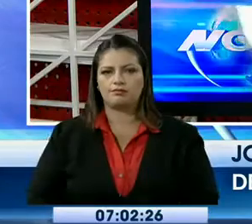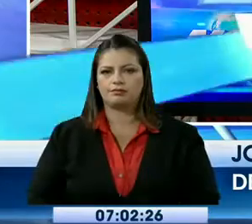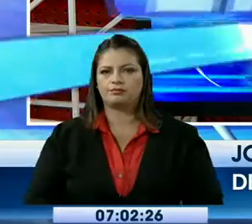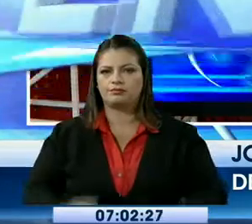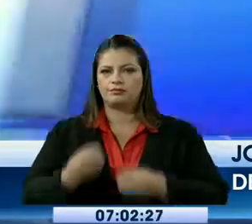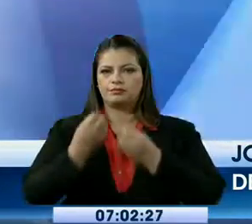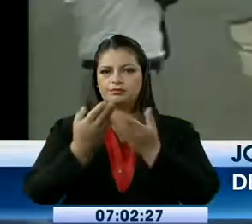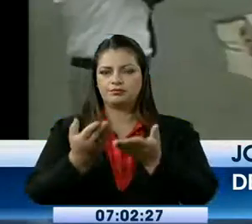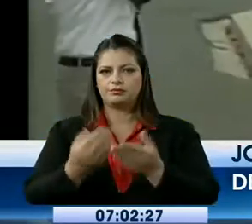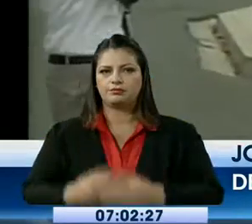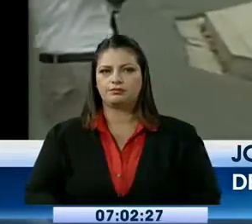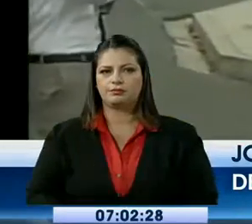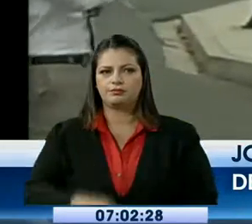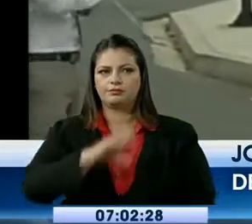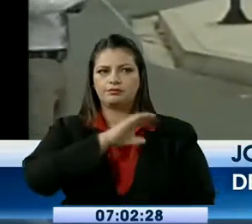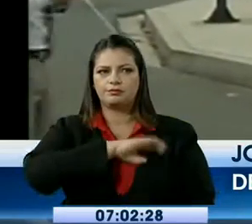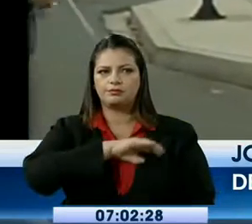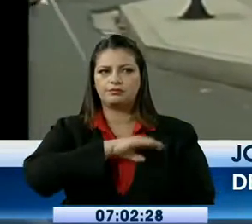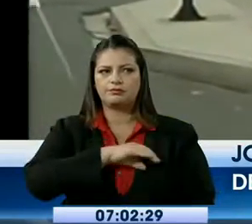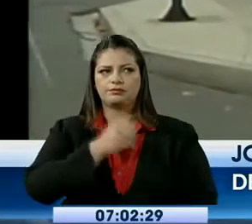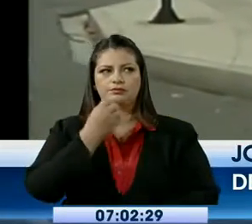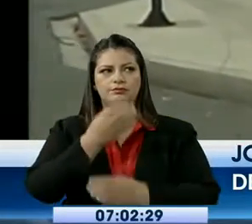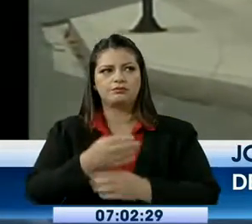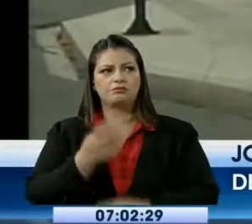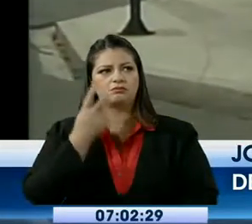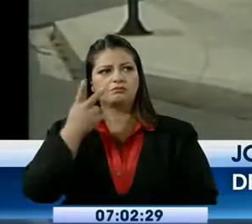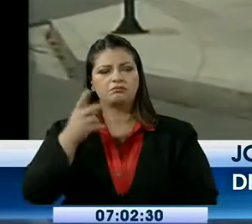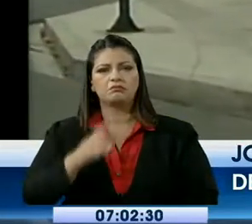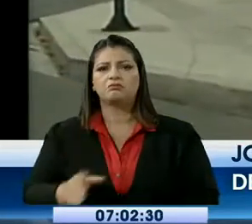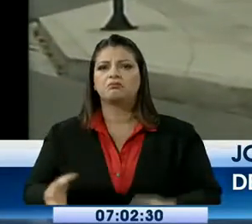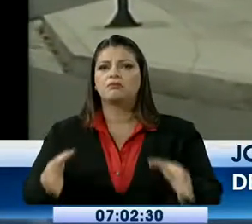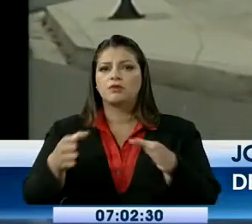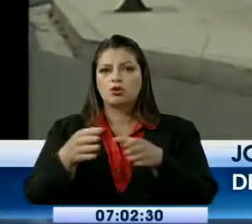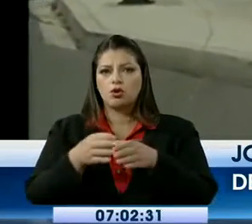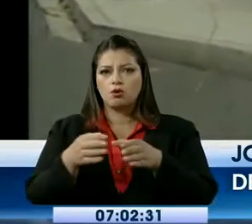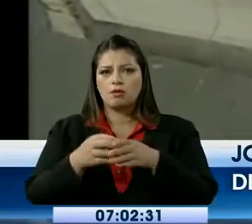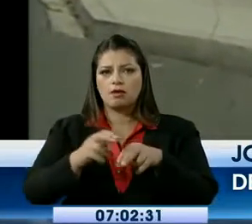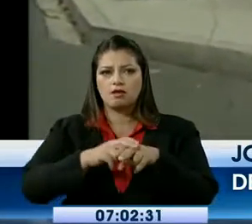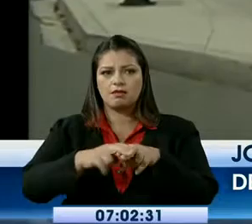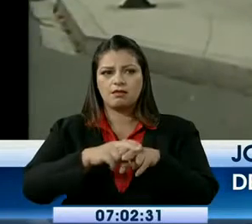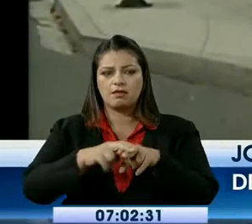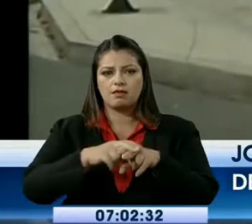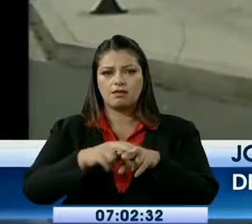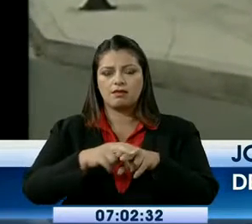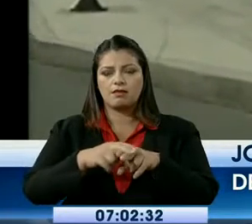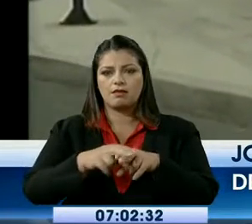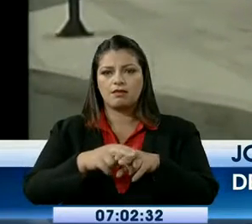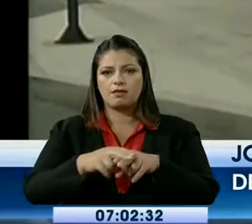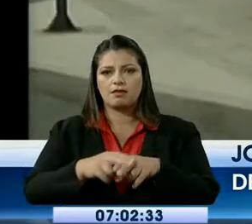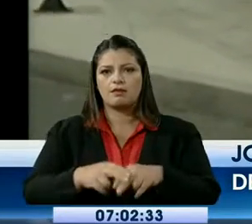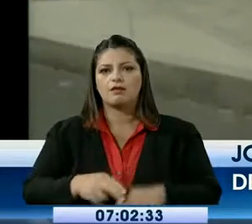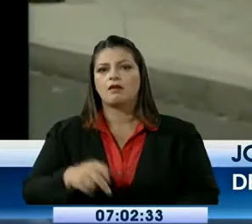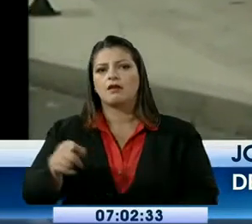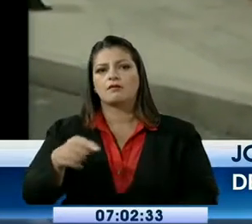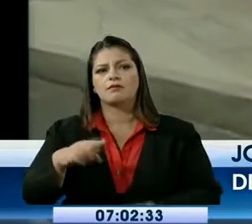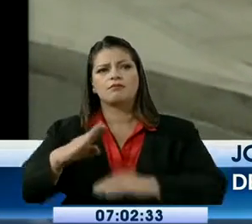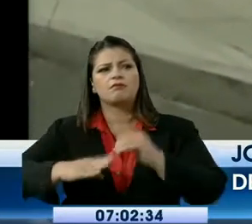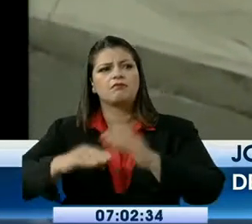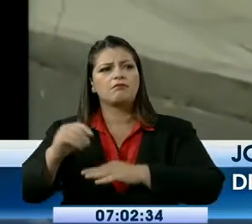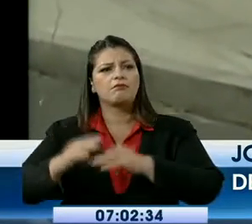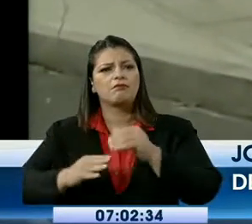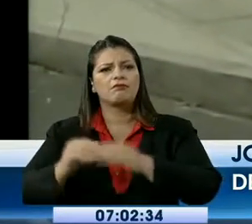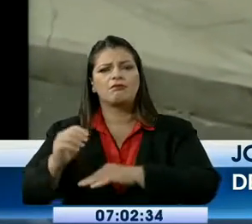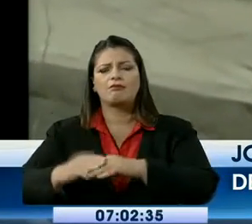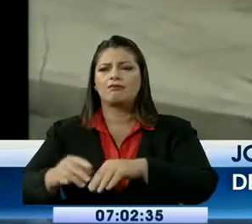pertenece, según la Policía Nacional, a una cooperativa de taxis en vía de legalización. Pero como